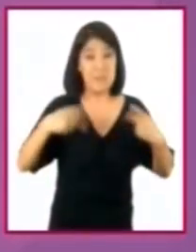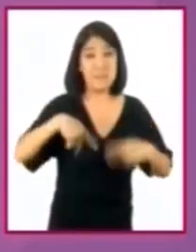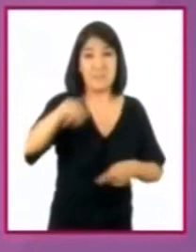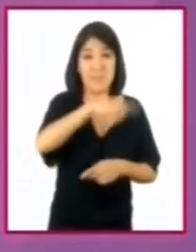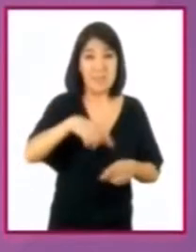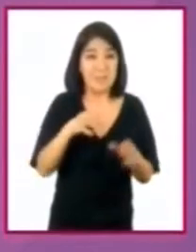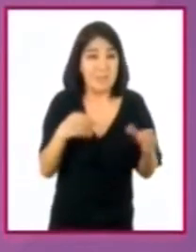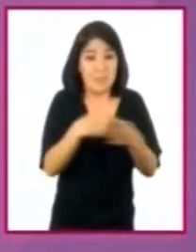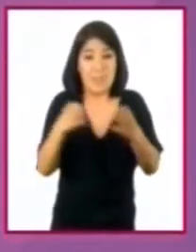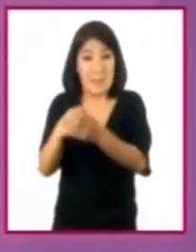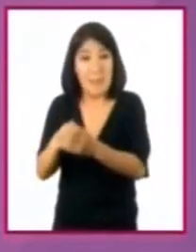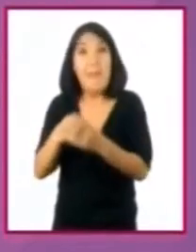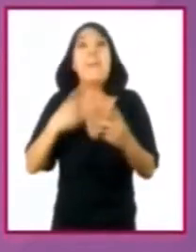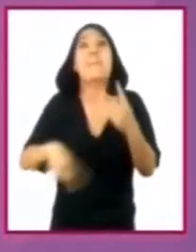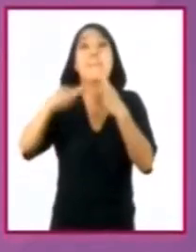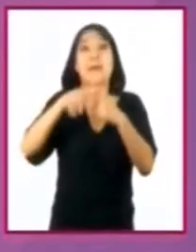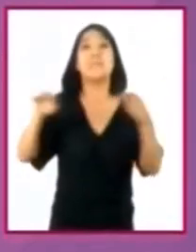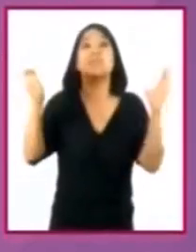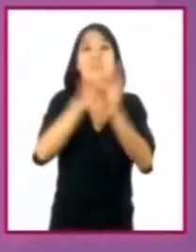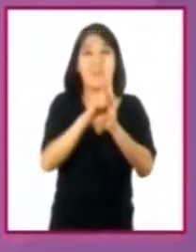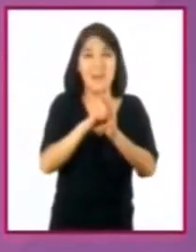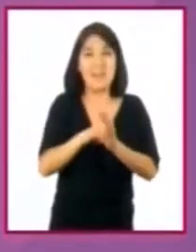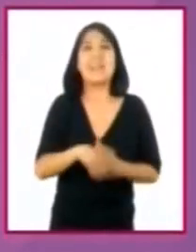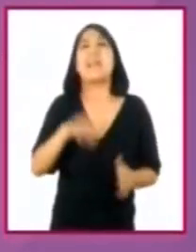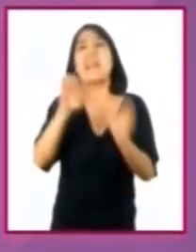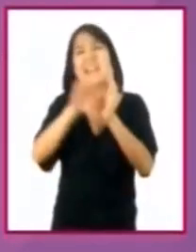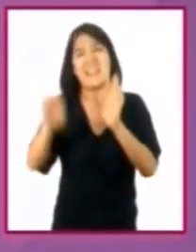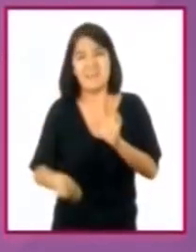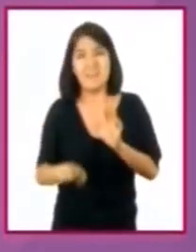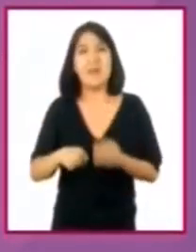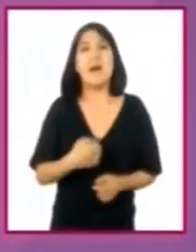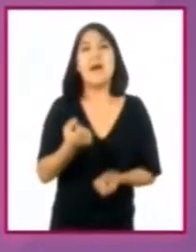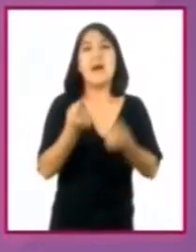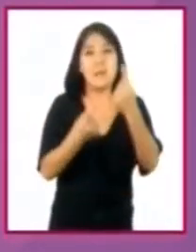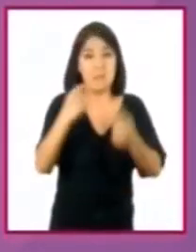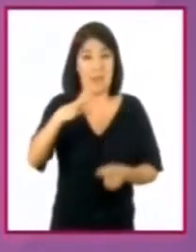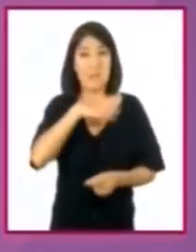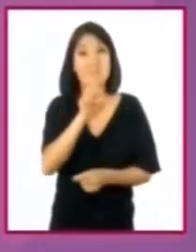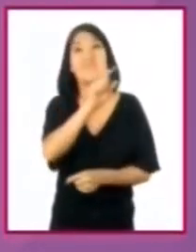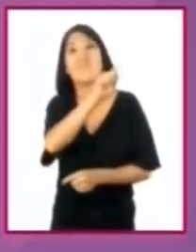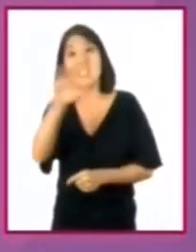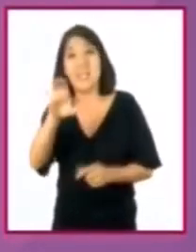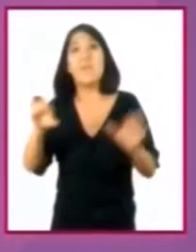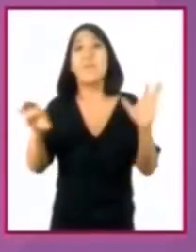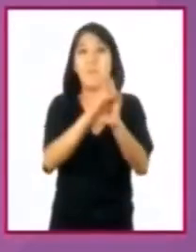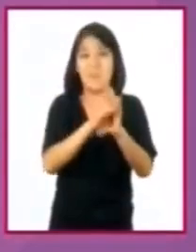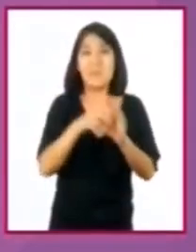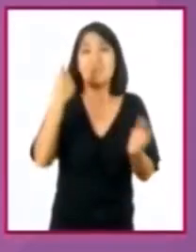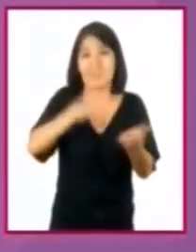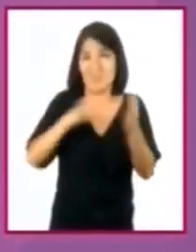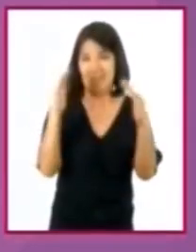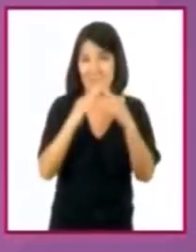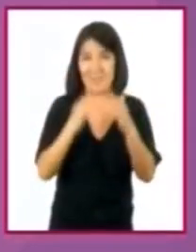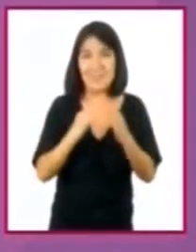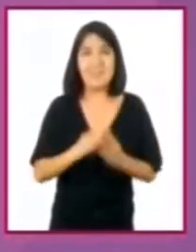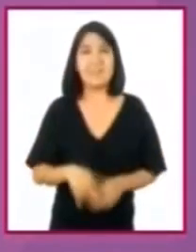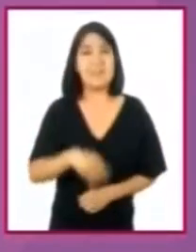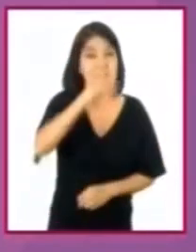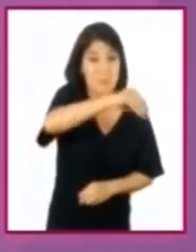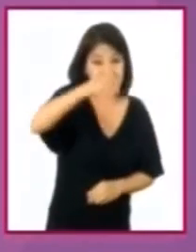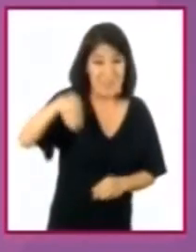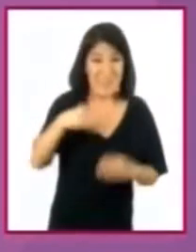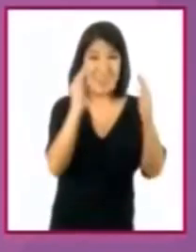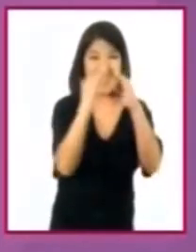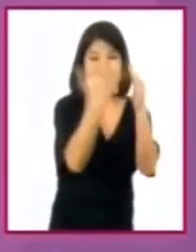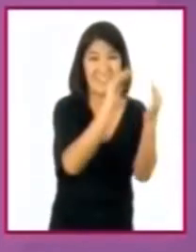con más cuartos. Por ejemplo, algunos podían tener alrededor de 100. Los conjuntos habitacionales